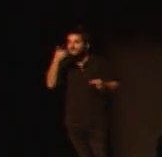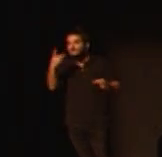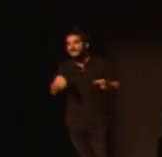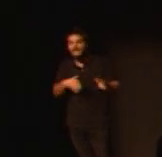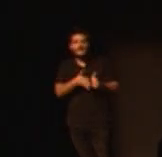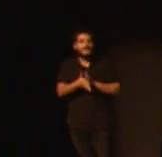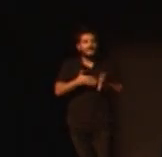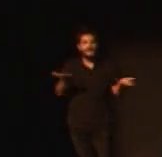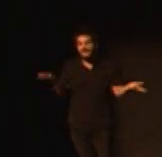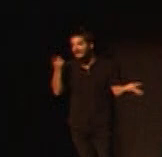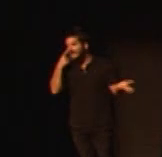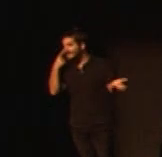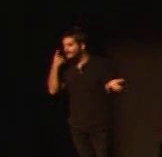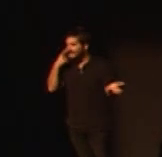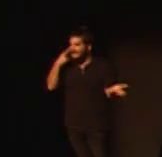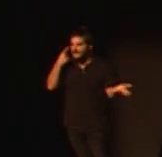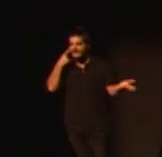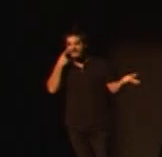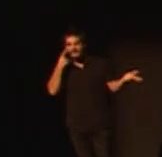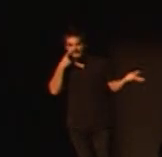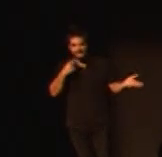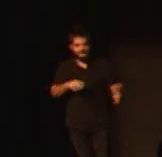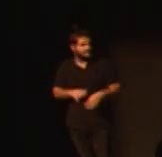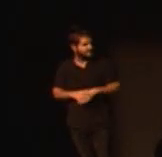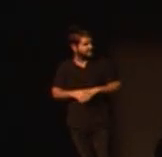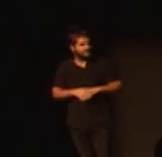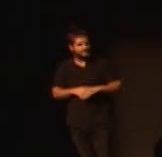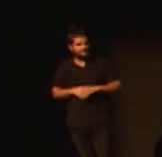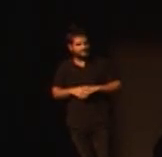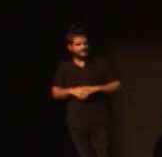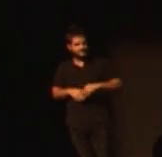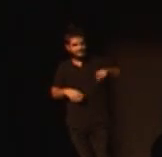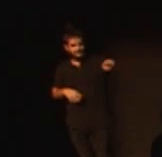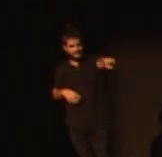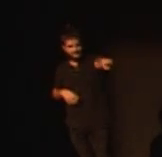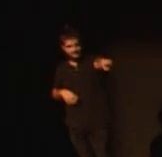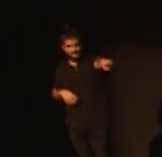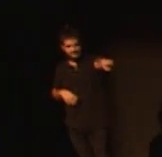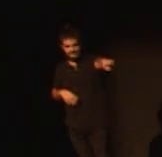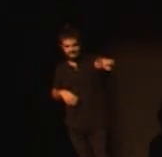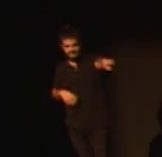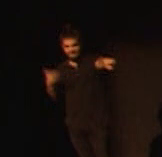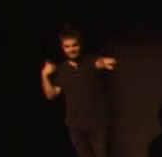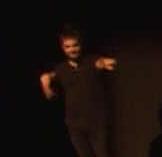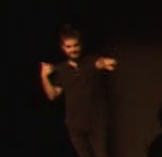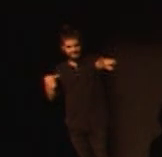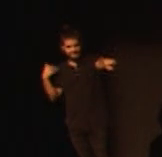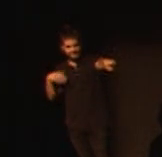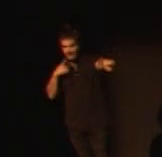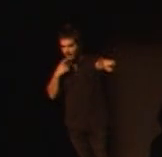dorado. ¿Quién lo tiene? A ver... ¡Ay! Por allí veo... Por favor, nos acompañas al escenario.